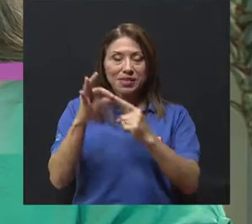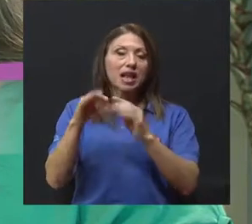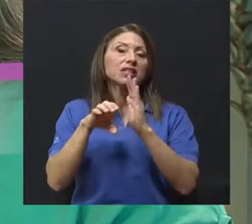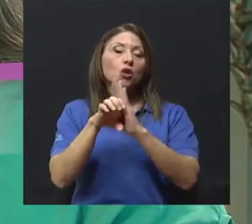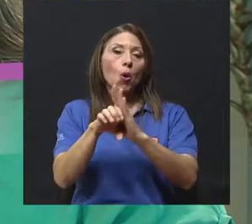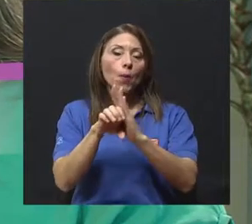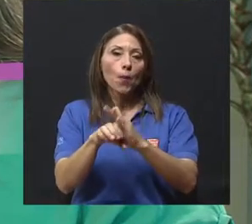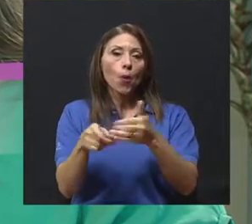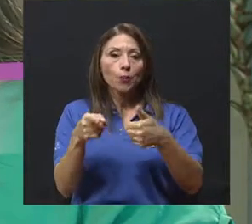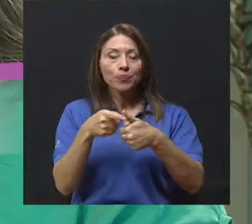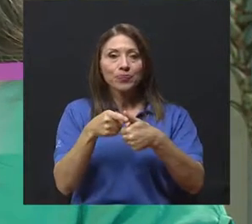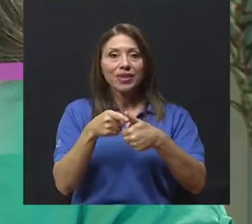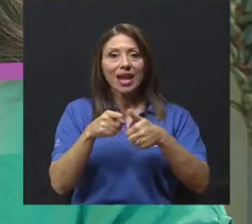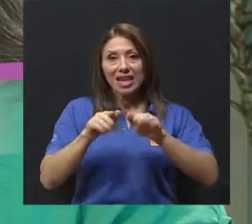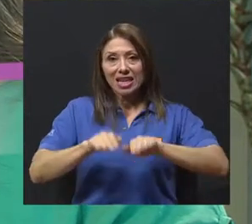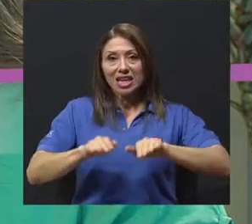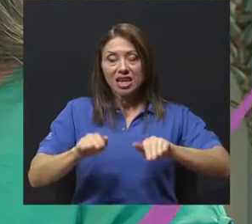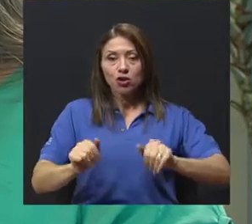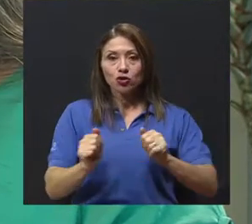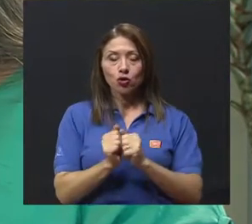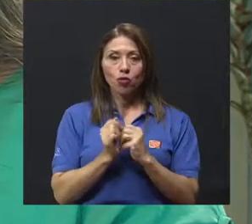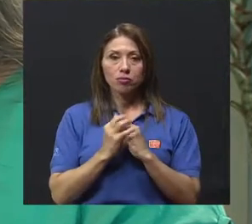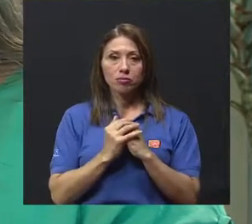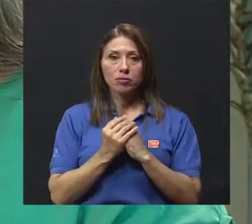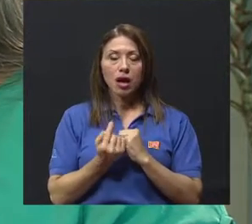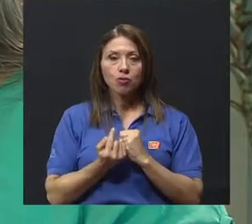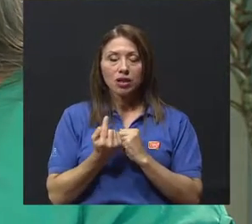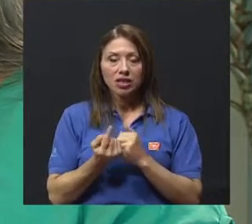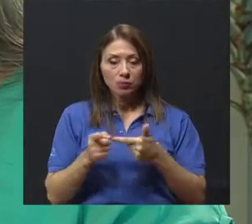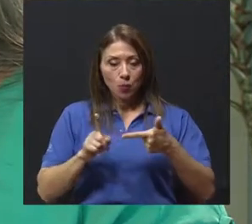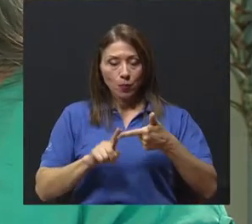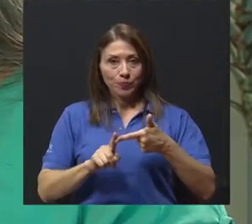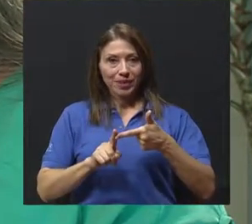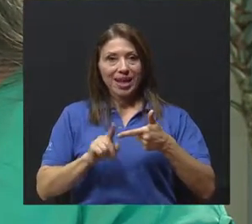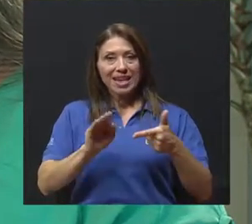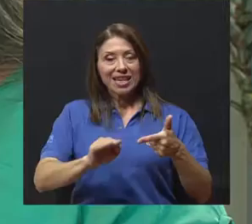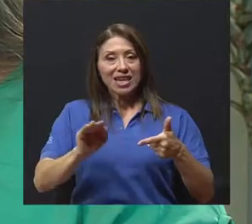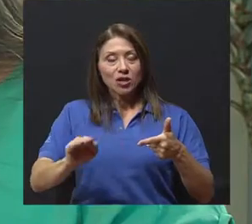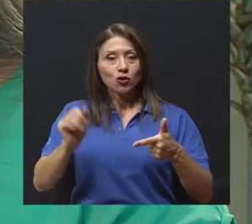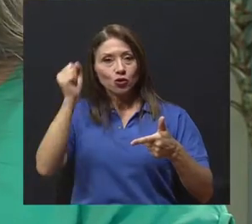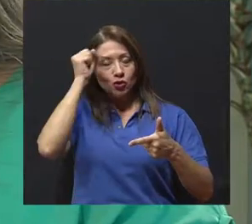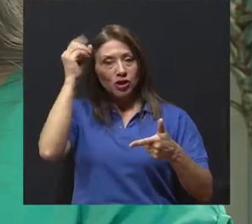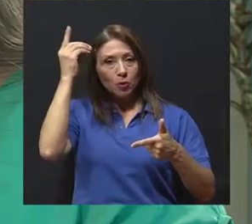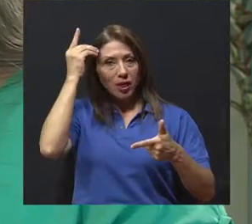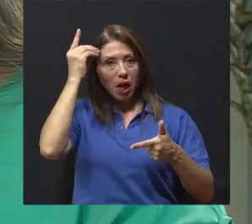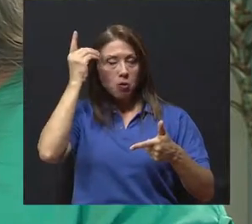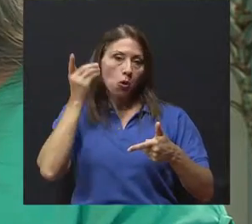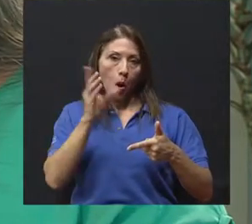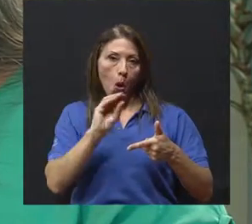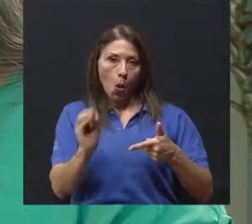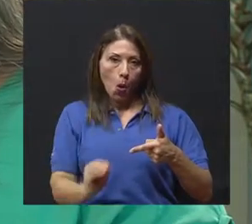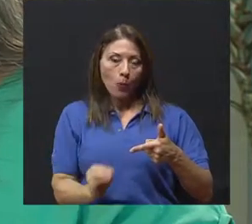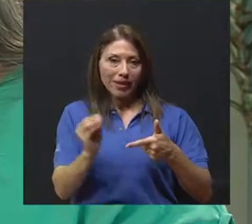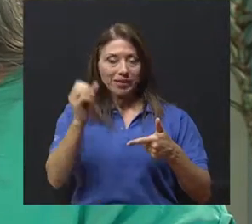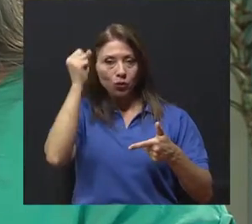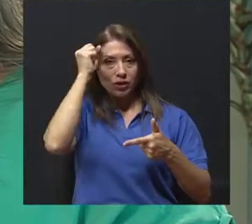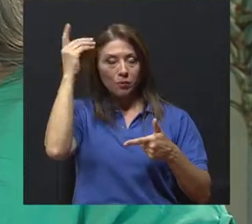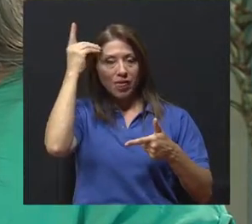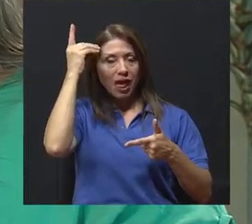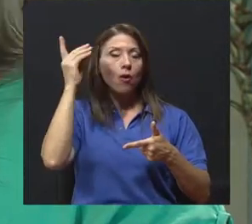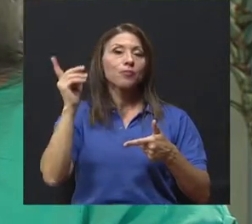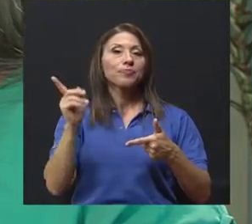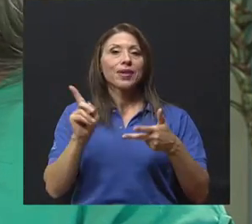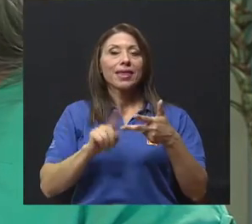como en niños con autismo en niños con síndrome de down o jóvenes con síndrome de down